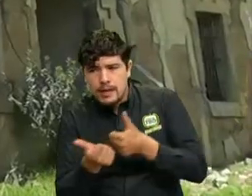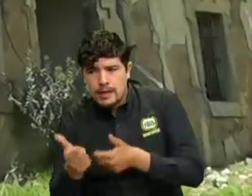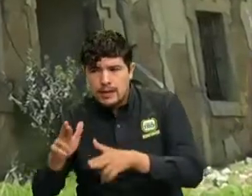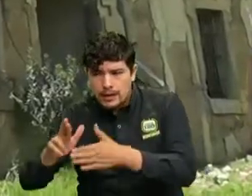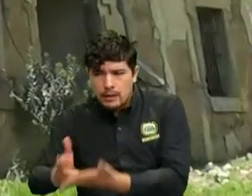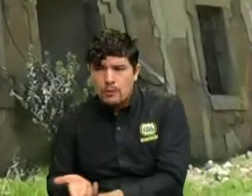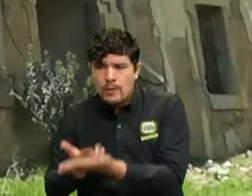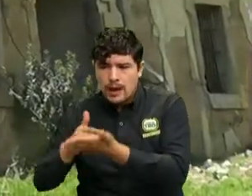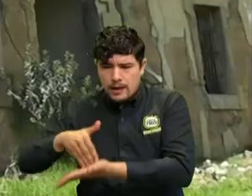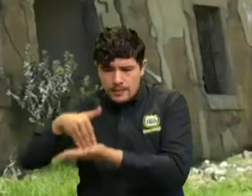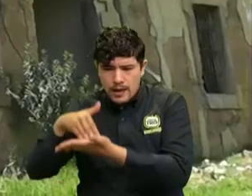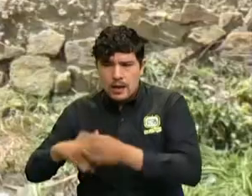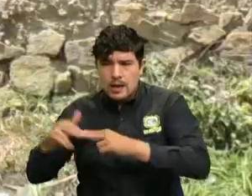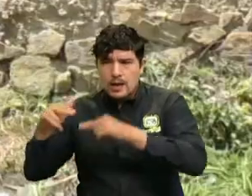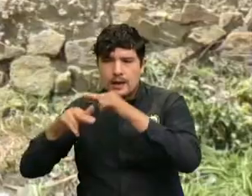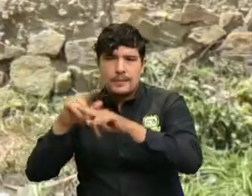una propiedad privada